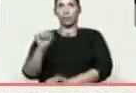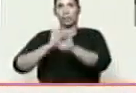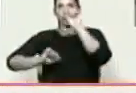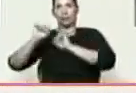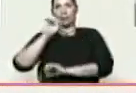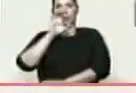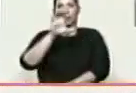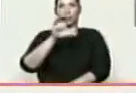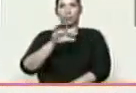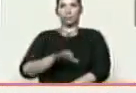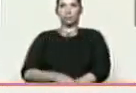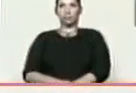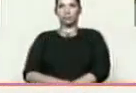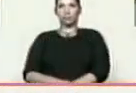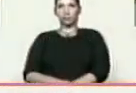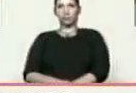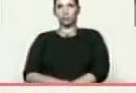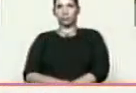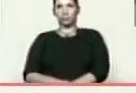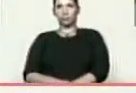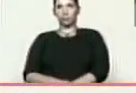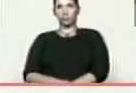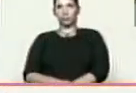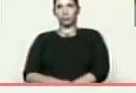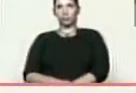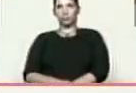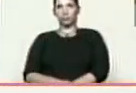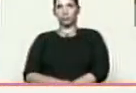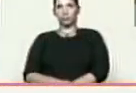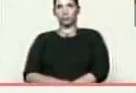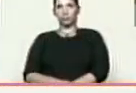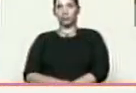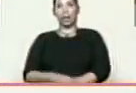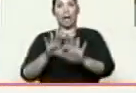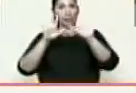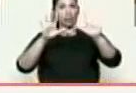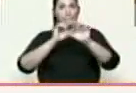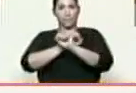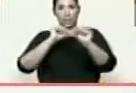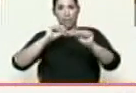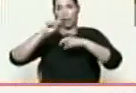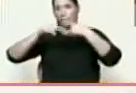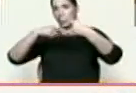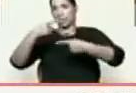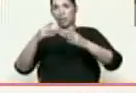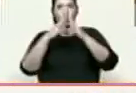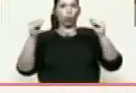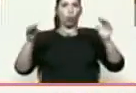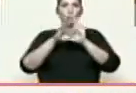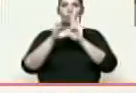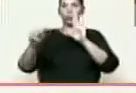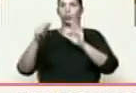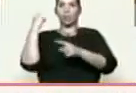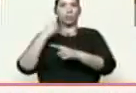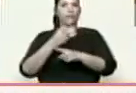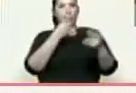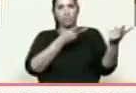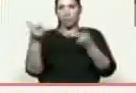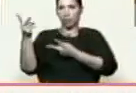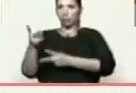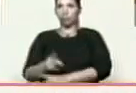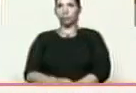patria, José Leonardo Chirino. Apenas estamos comenzando, a las 10 de la mañana. Todas las constituyentes y todos los constituyentes están